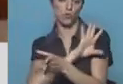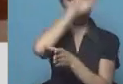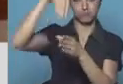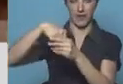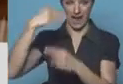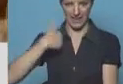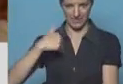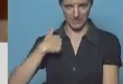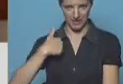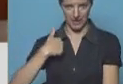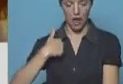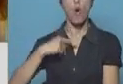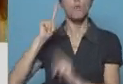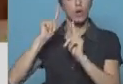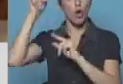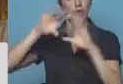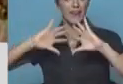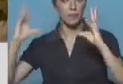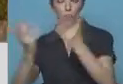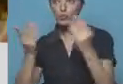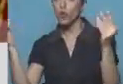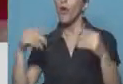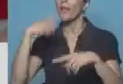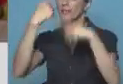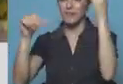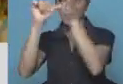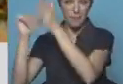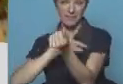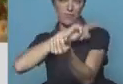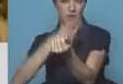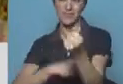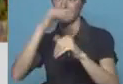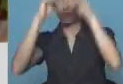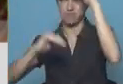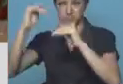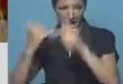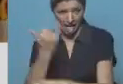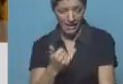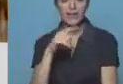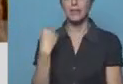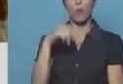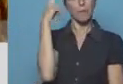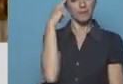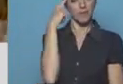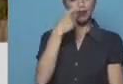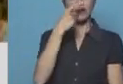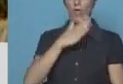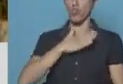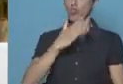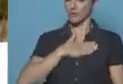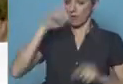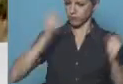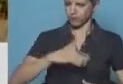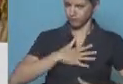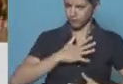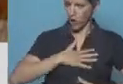En un mundo multipolar en el cual debemos estar atentos únicamente a los intereses de nuestra patria, a los intereses